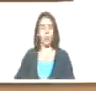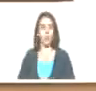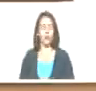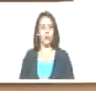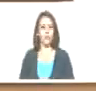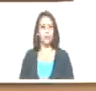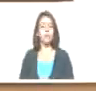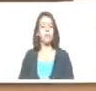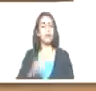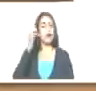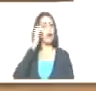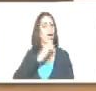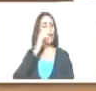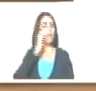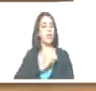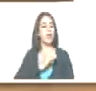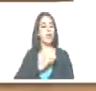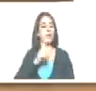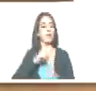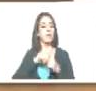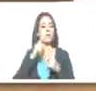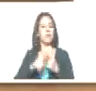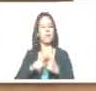Capriles Radón. Entonces,